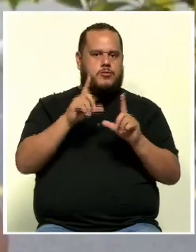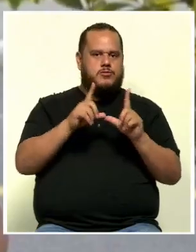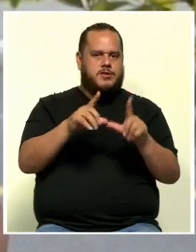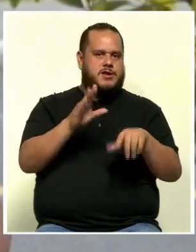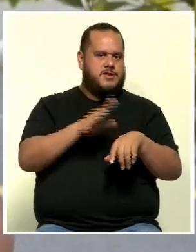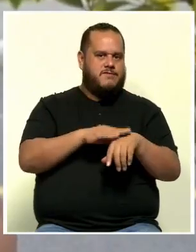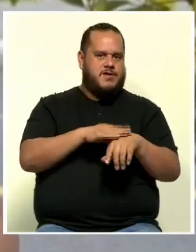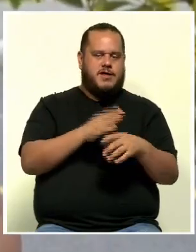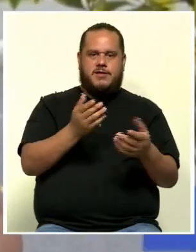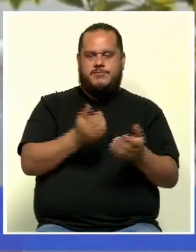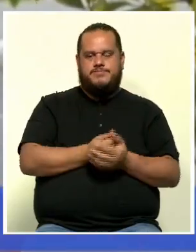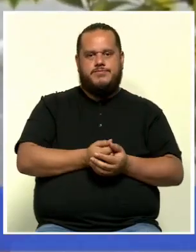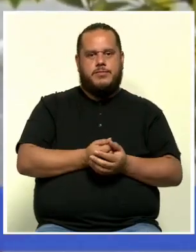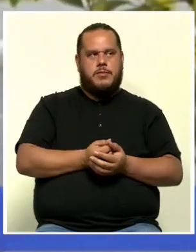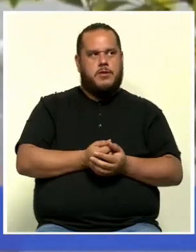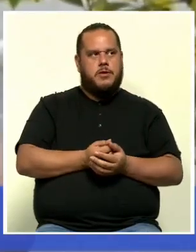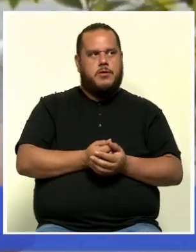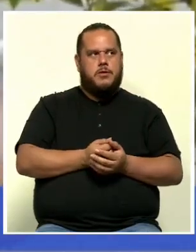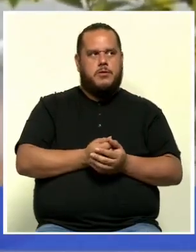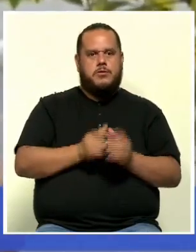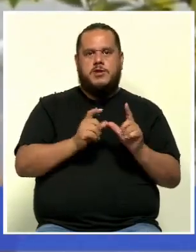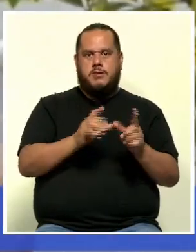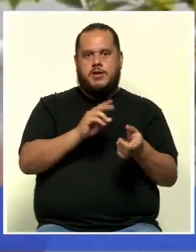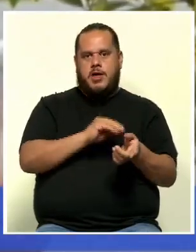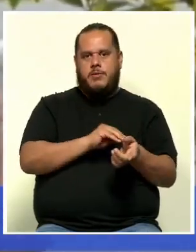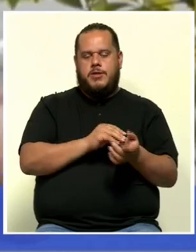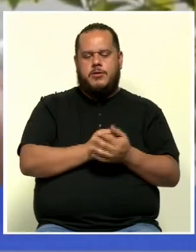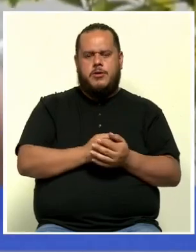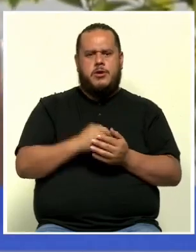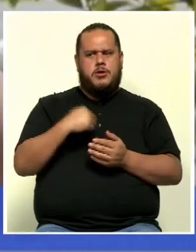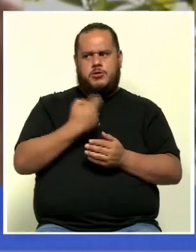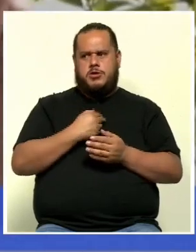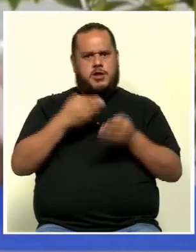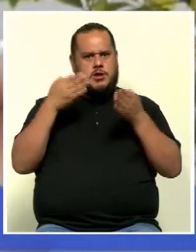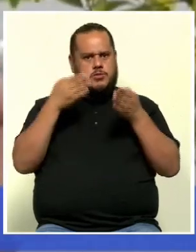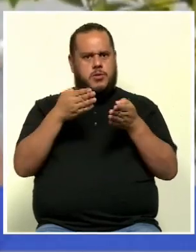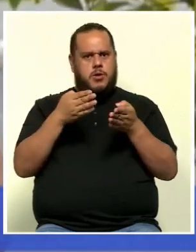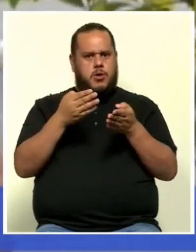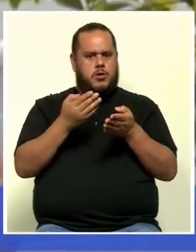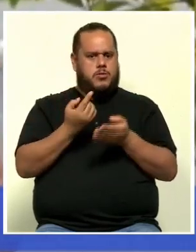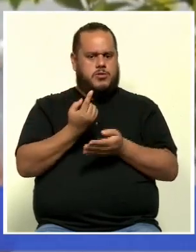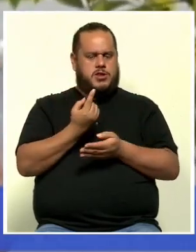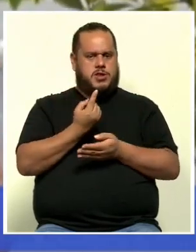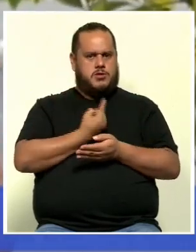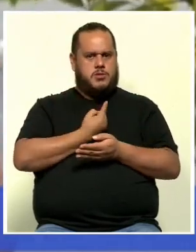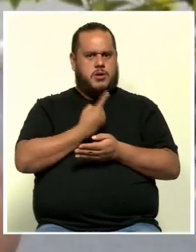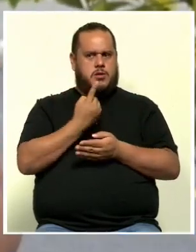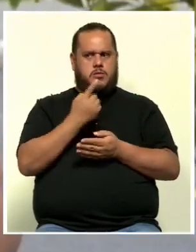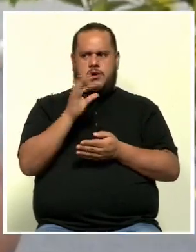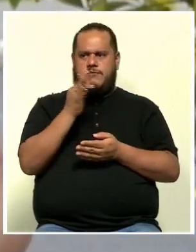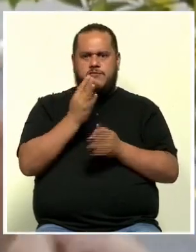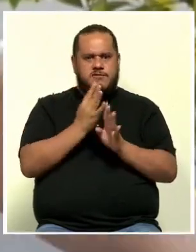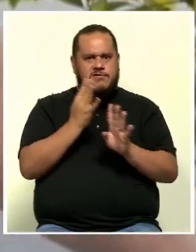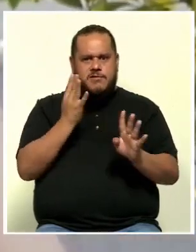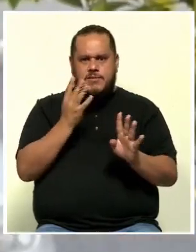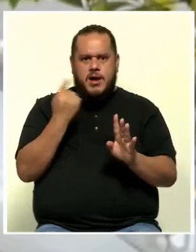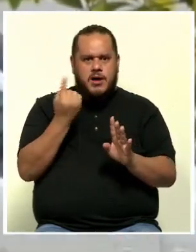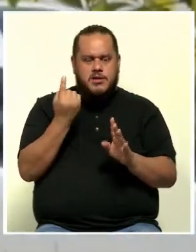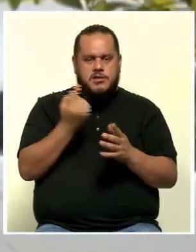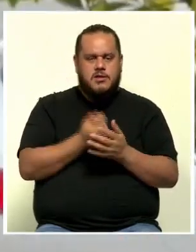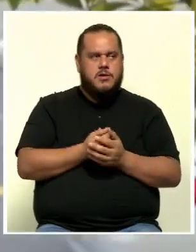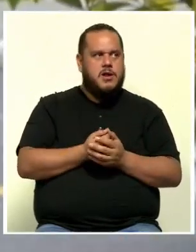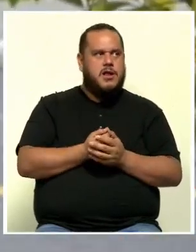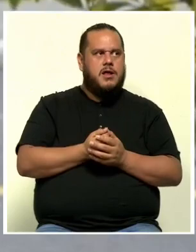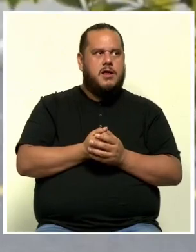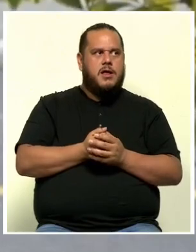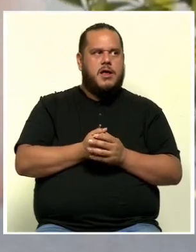Adentro está full, pero están atendiendo así como que solamente hubiera un médico. Está full. Y aquí está, mira